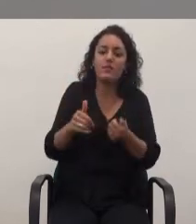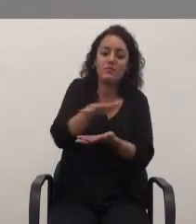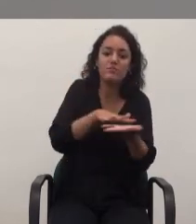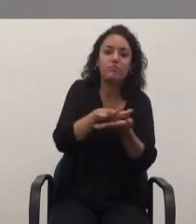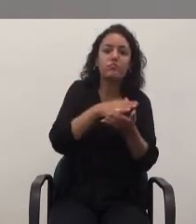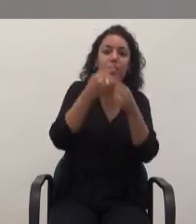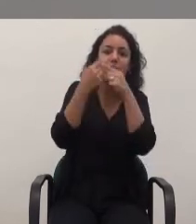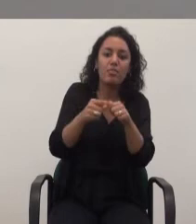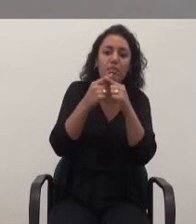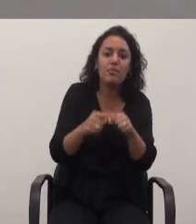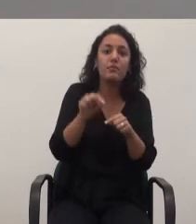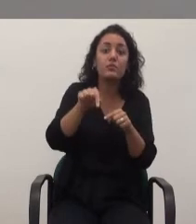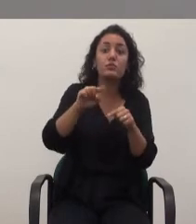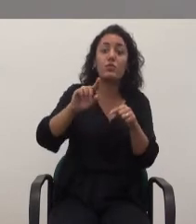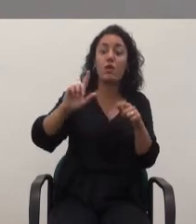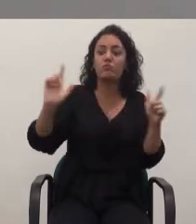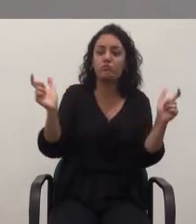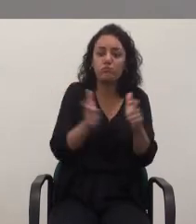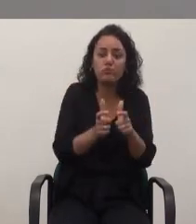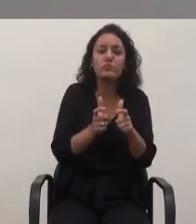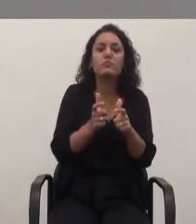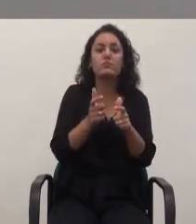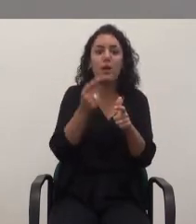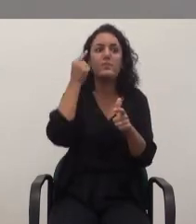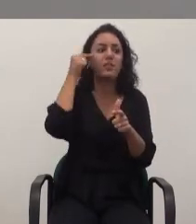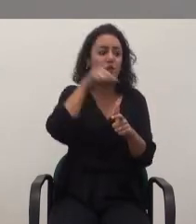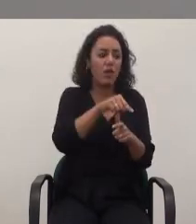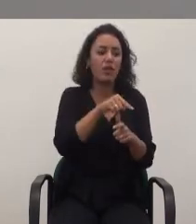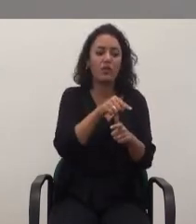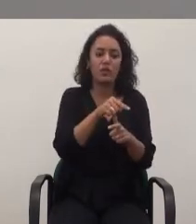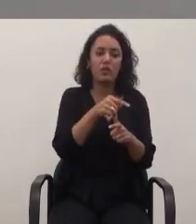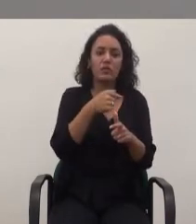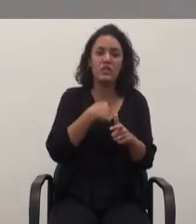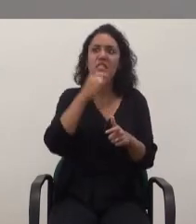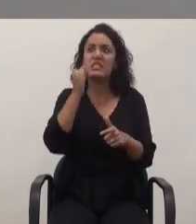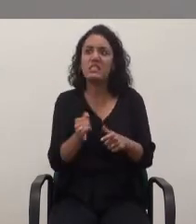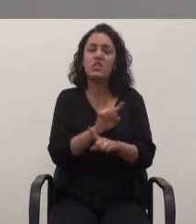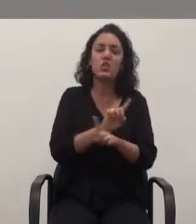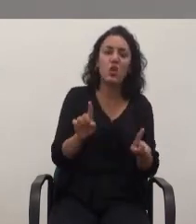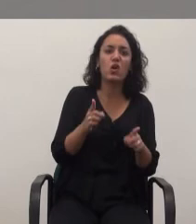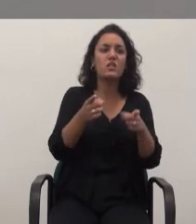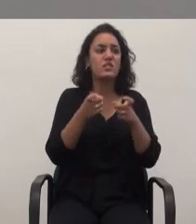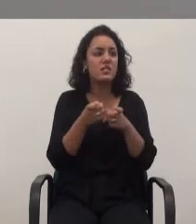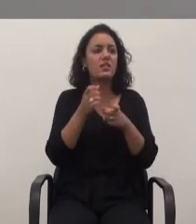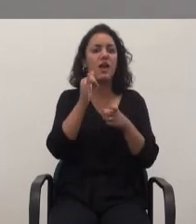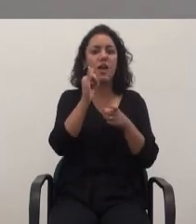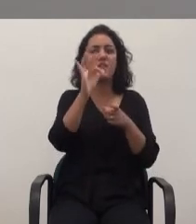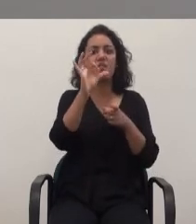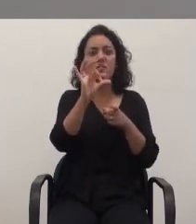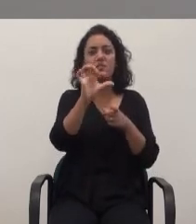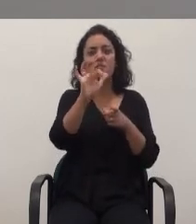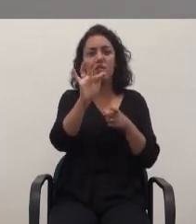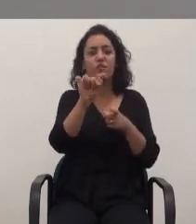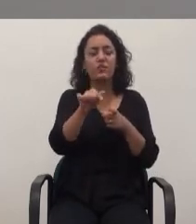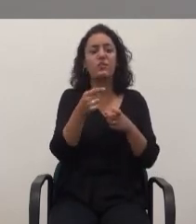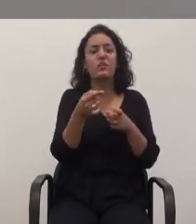nos encontremos pensando este tipo de cosas. ¿Es o no es necesario que el ISEF priorice algunas áreas